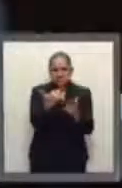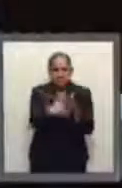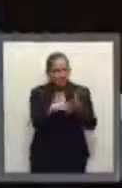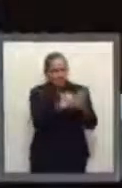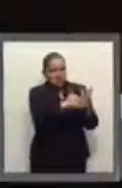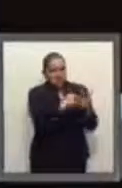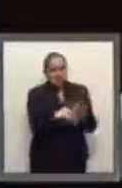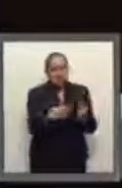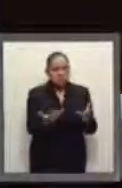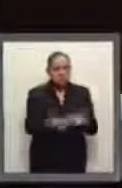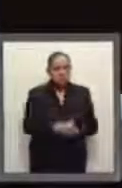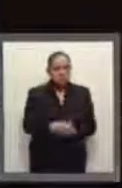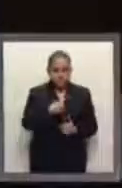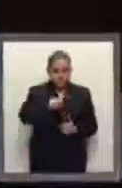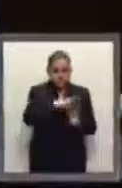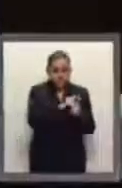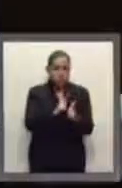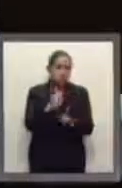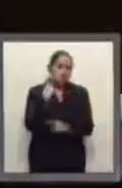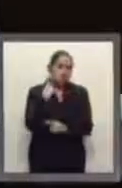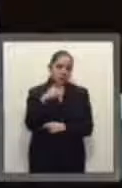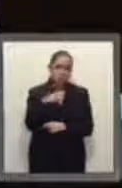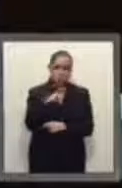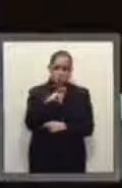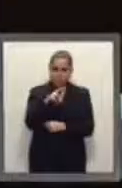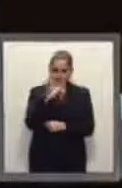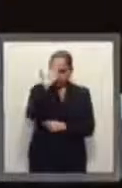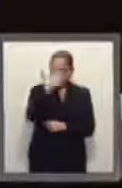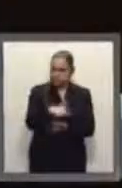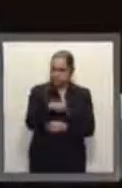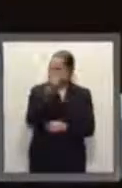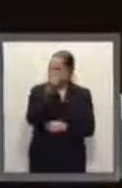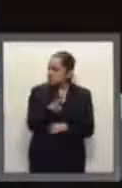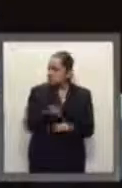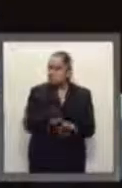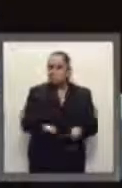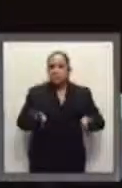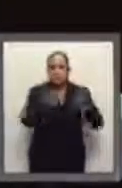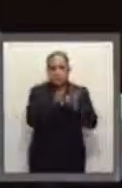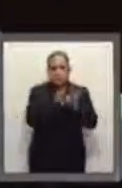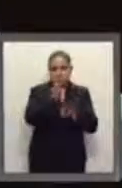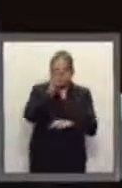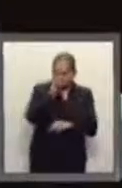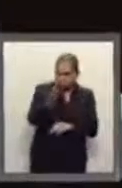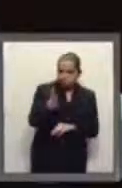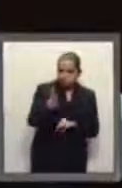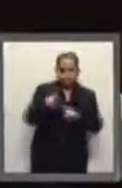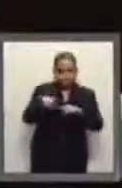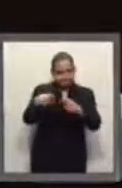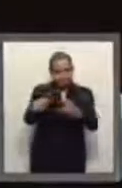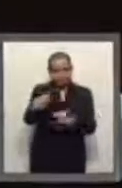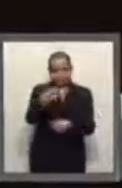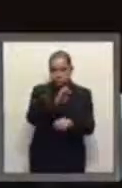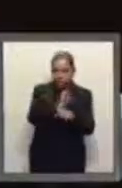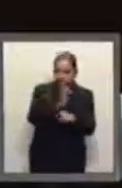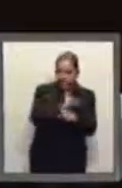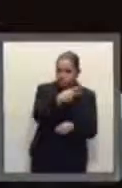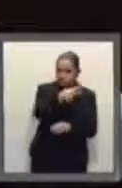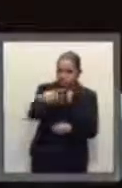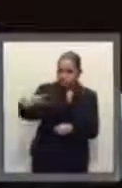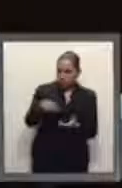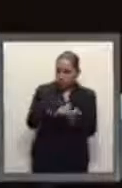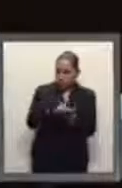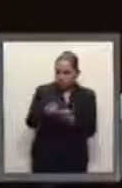En Morena estamos conscientes de la necesidad de garantizar el pleno ejercicio, respeto, promoción y protección de